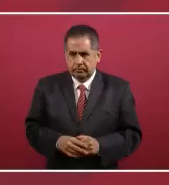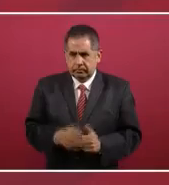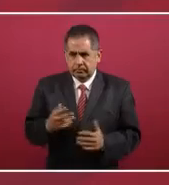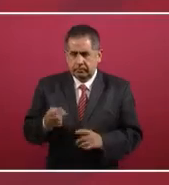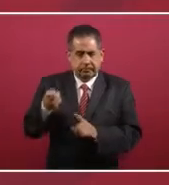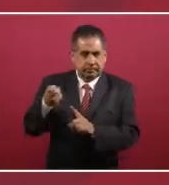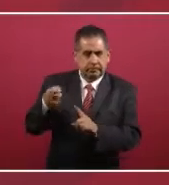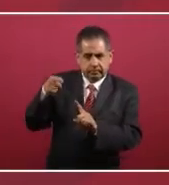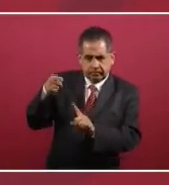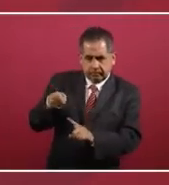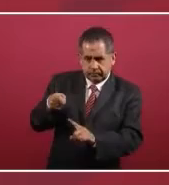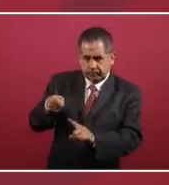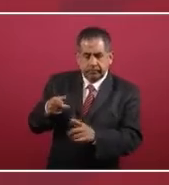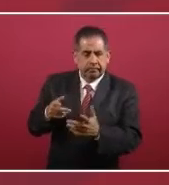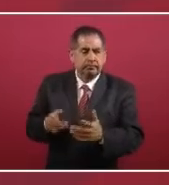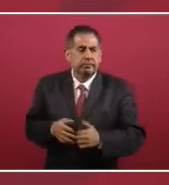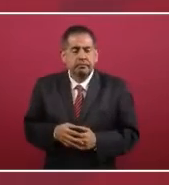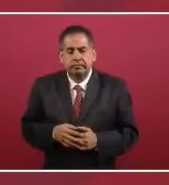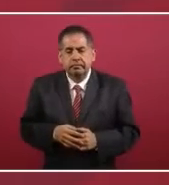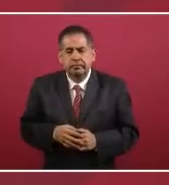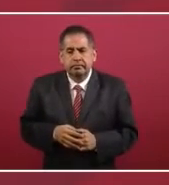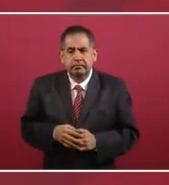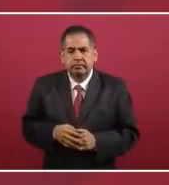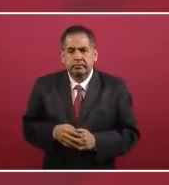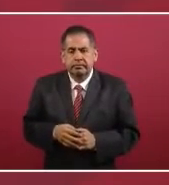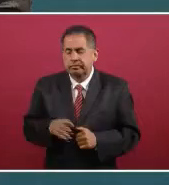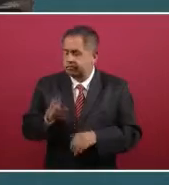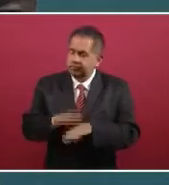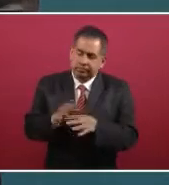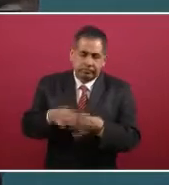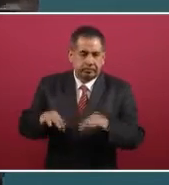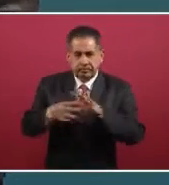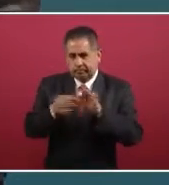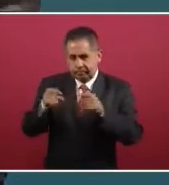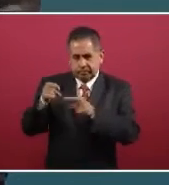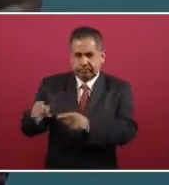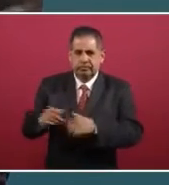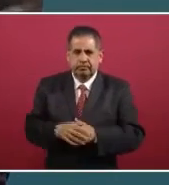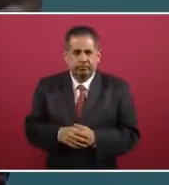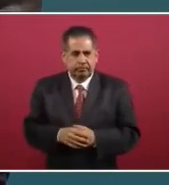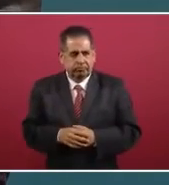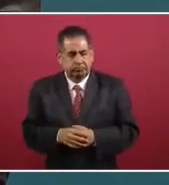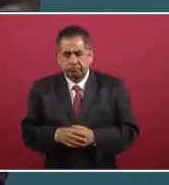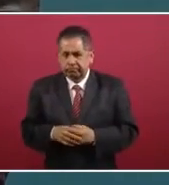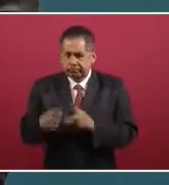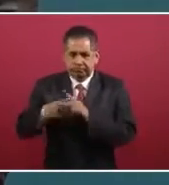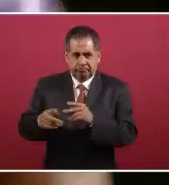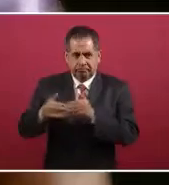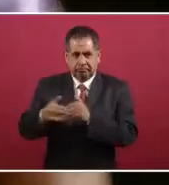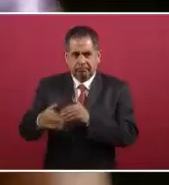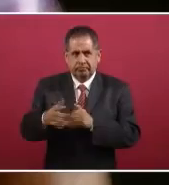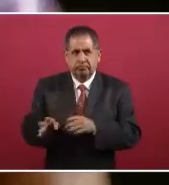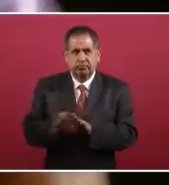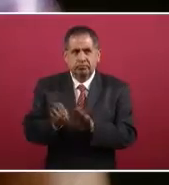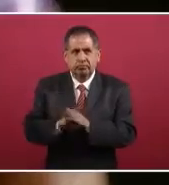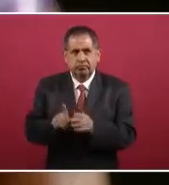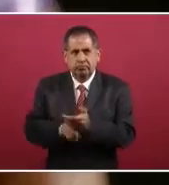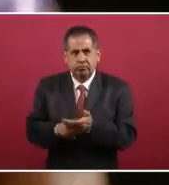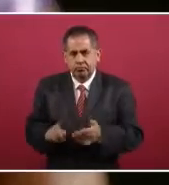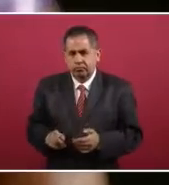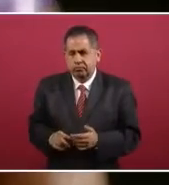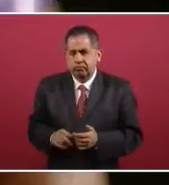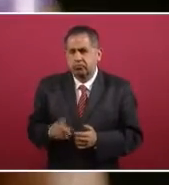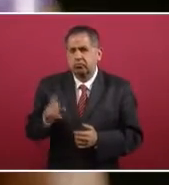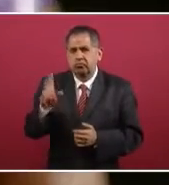eso sea lo fundamental, el punto de partida, que no exista